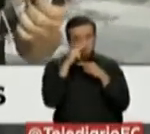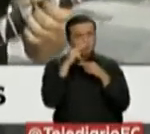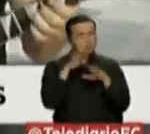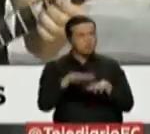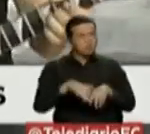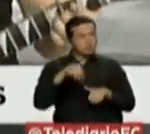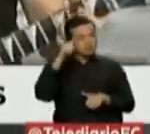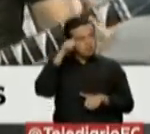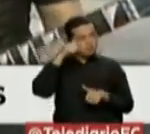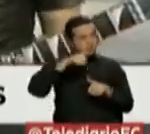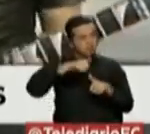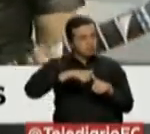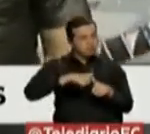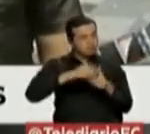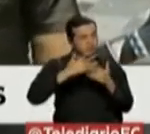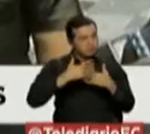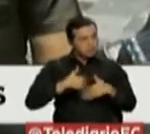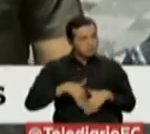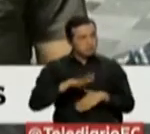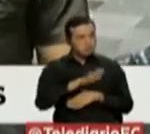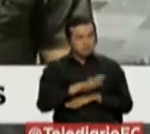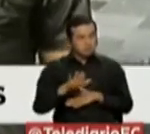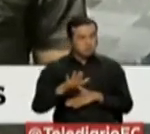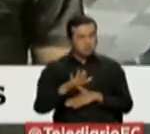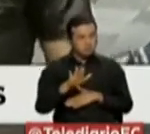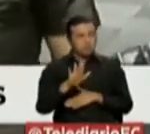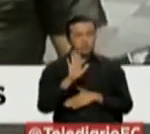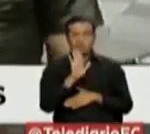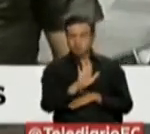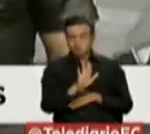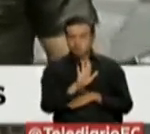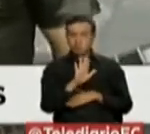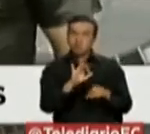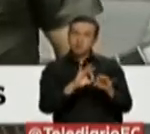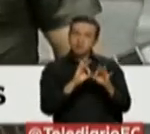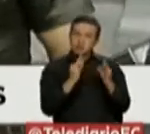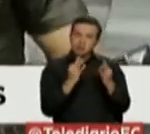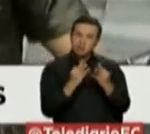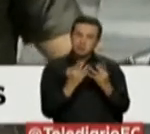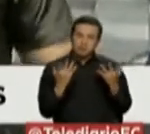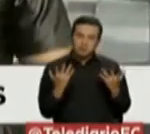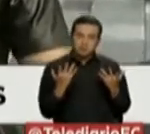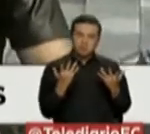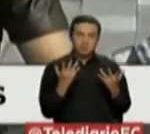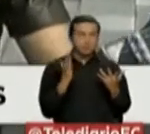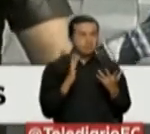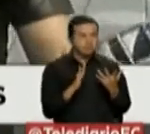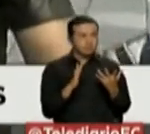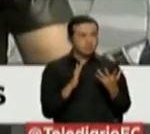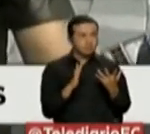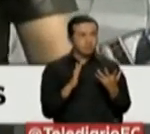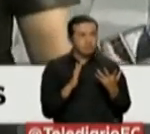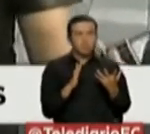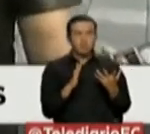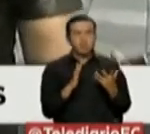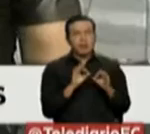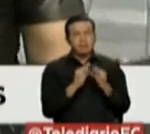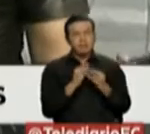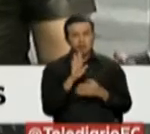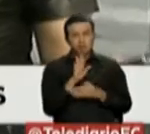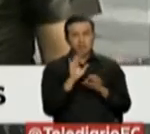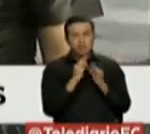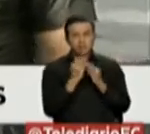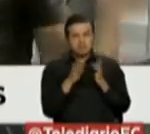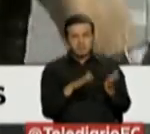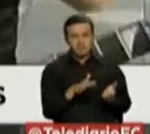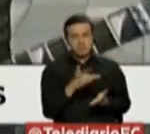evento conmemorativo? A propósito de que tú también fuiste, pues, un familiar que tuvo que sufrir la pérdida de sus seres queridos en